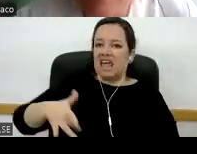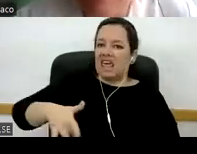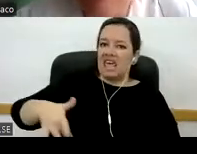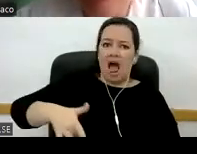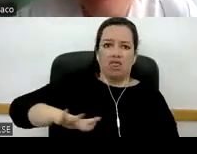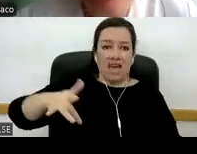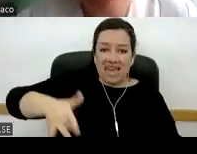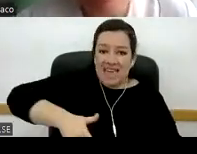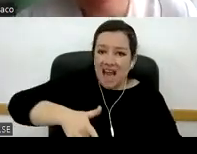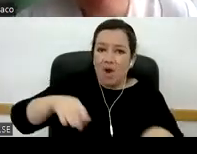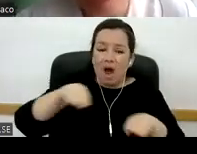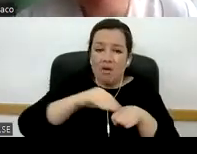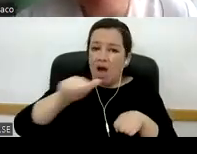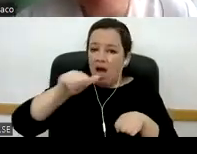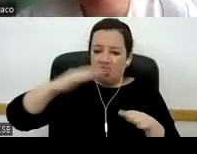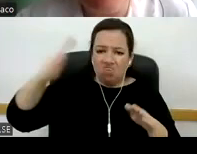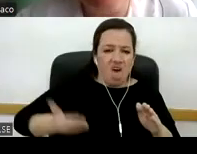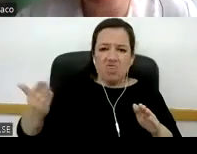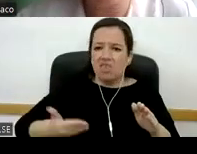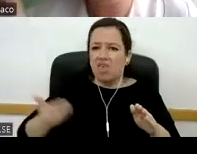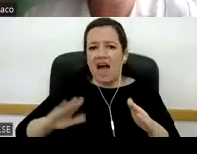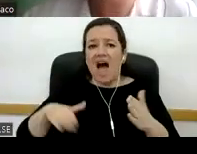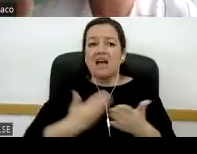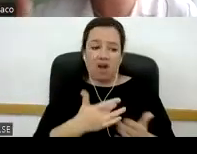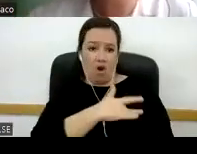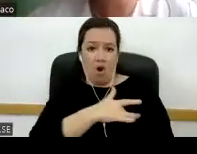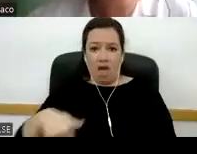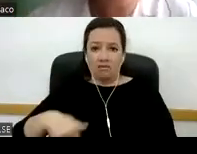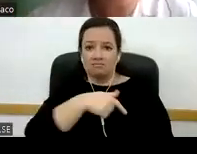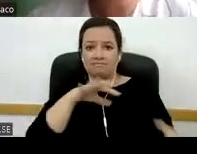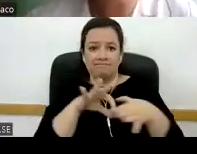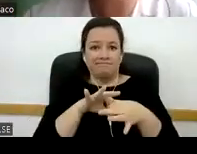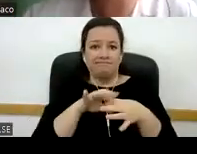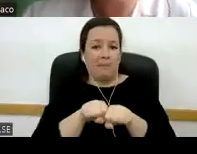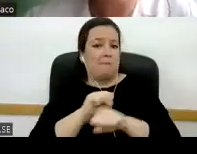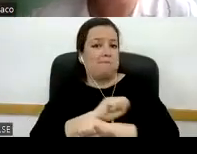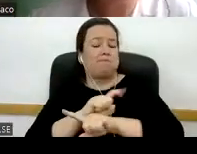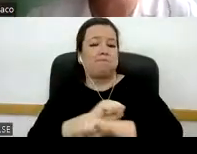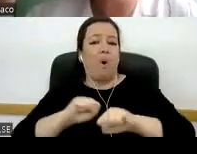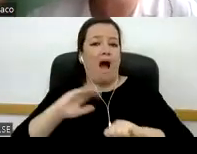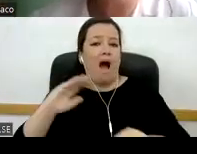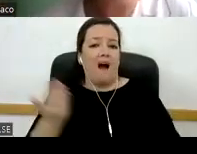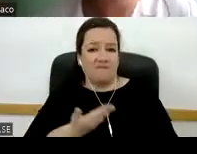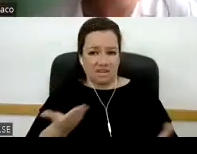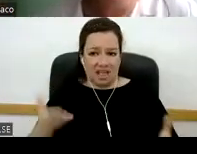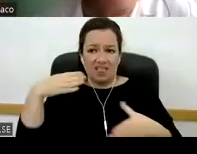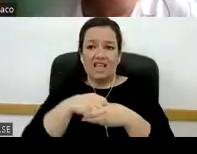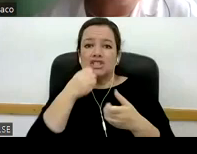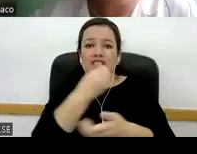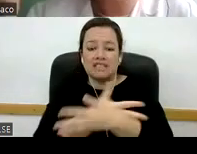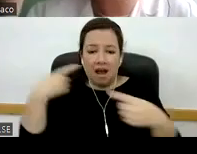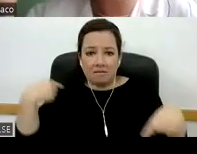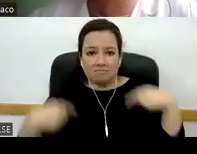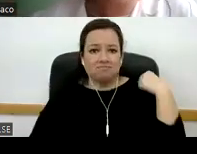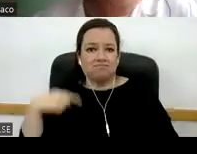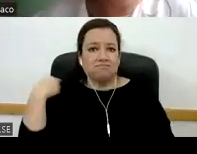Una sobrecarga del hígado, evidentemente, aumenta también el riesgo cardiovascular porque supone sobre todo una sobrecarga del drenaje venoso, de toda la sangre que hemos